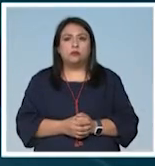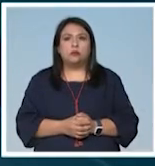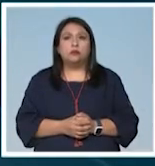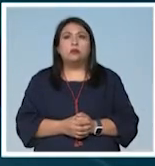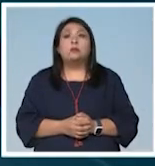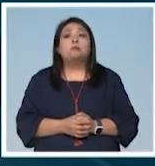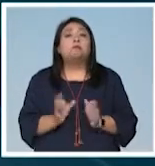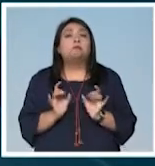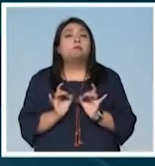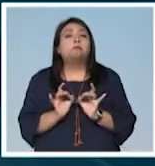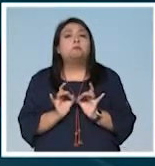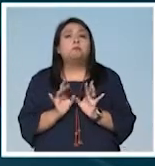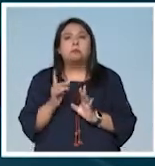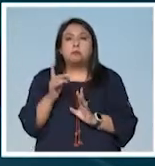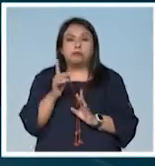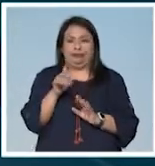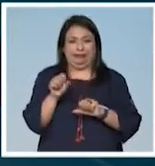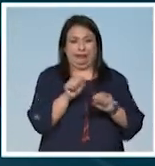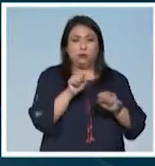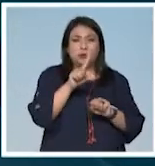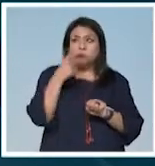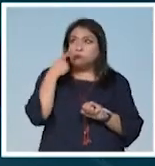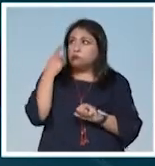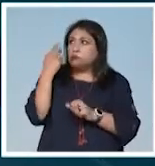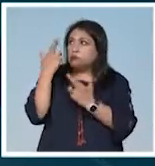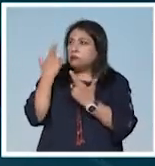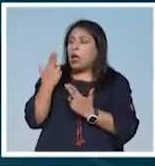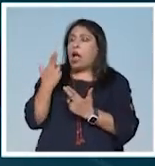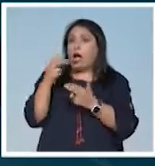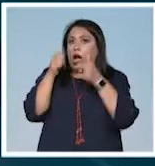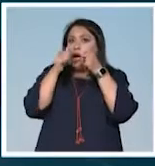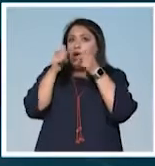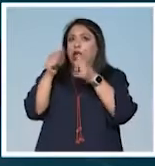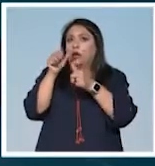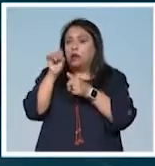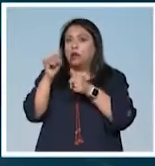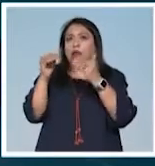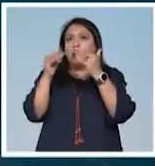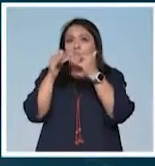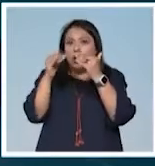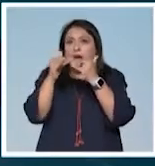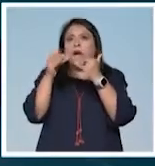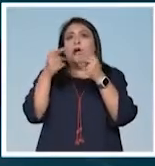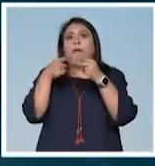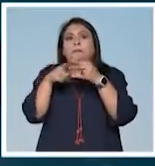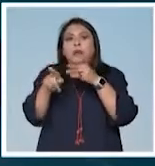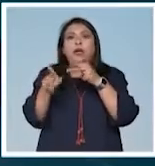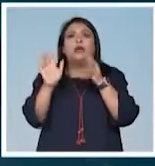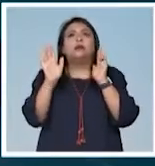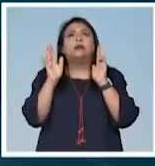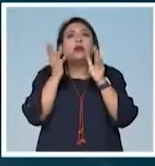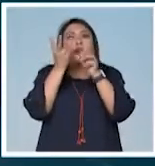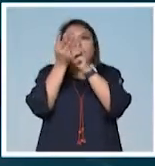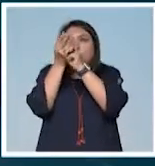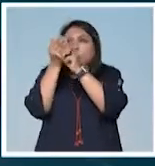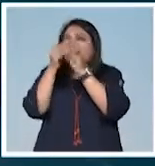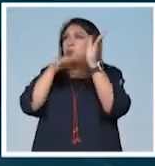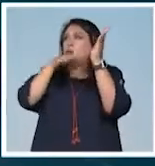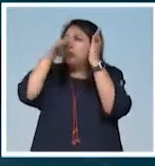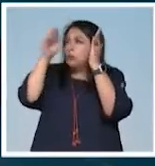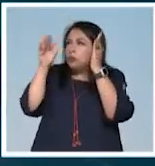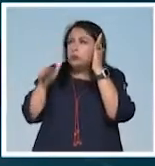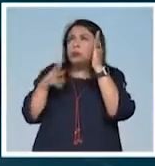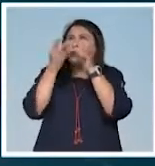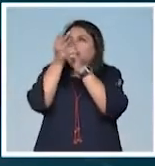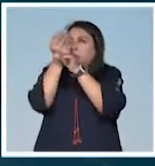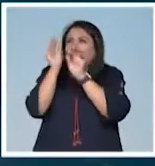Cuando se nos presenta un daño después de un sismo, entonces sí ya le empezamos a poner atención a la casa, le empezamos a resanar, a pintar, a darle